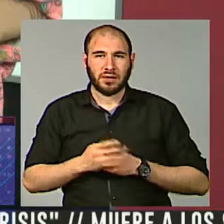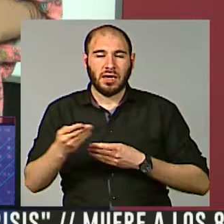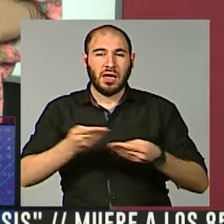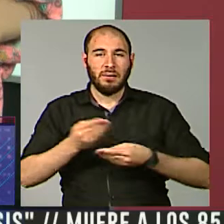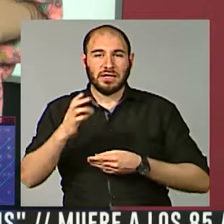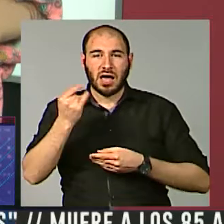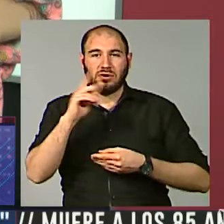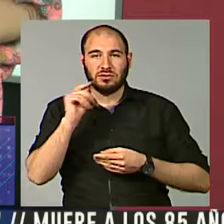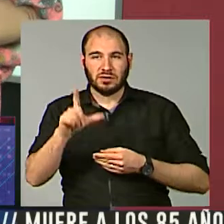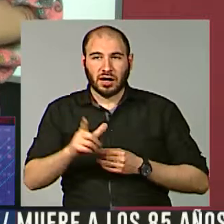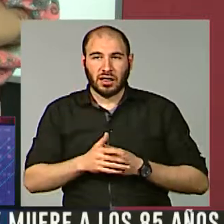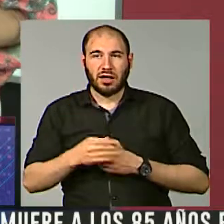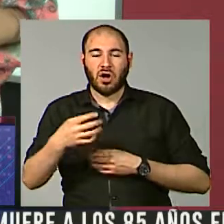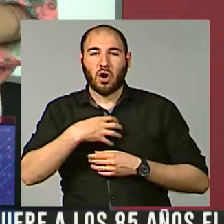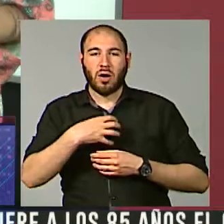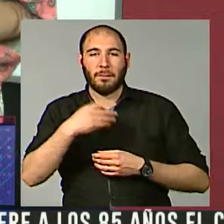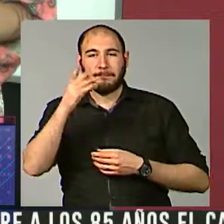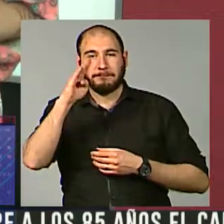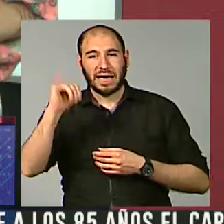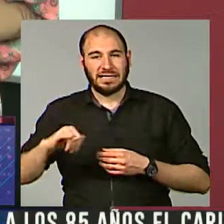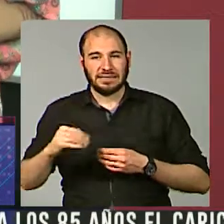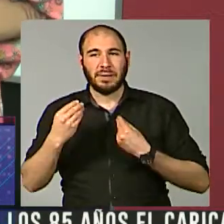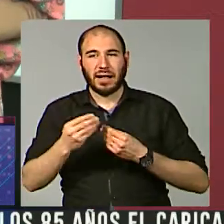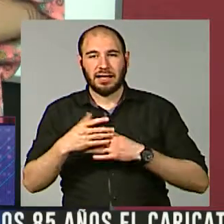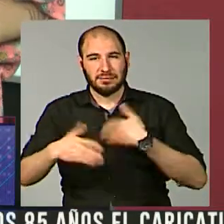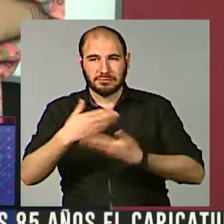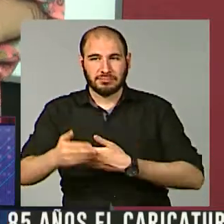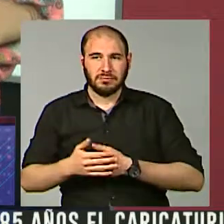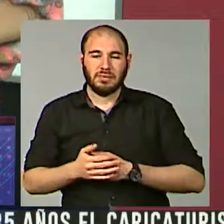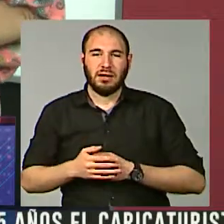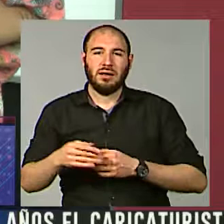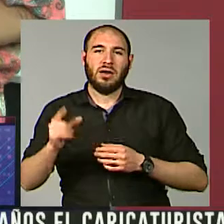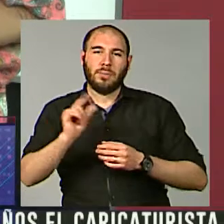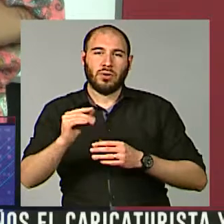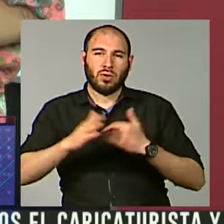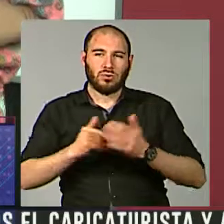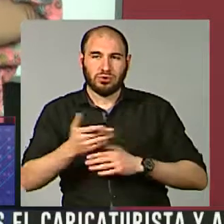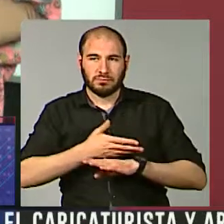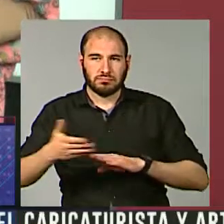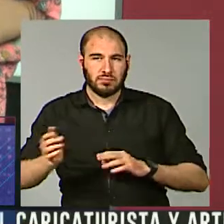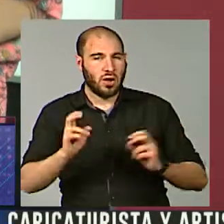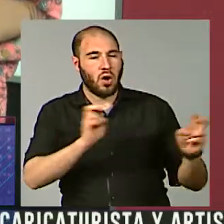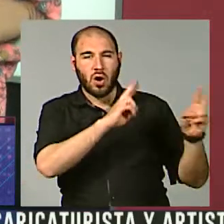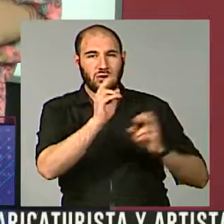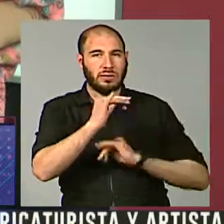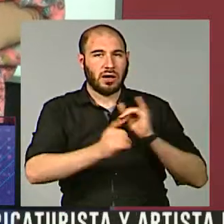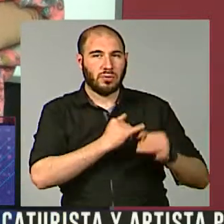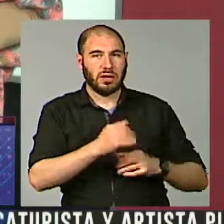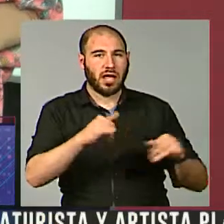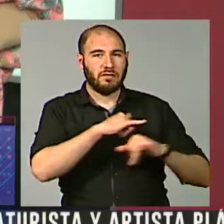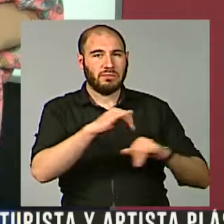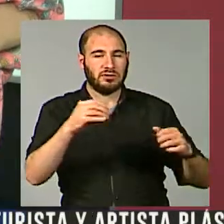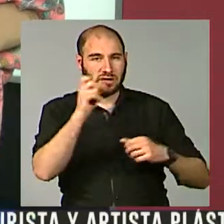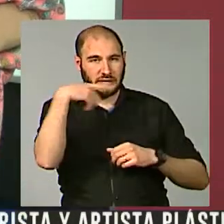empresa Austral Construcciones de Lázaro Báez, uh-huh, para poder llevar adelante justamente parte de esos trabajos. Vamos a cambiar de tema, tenemos que ir a la